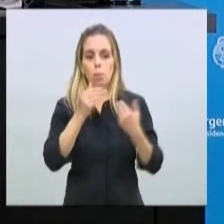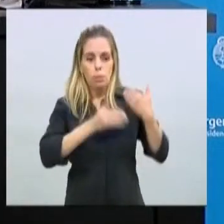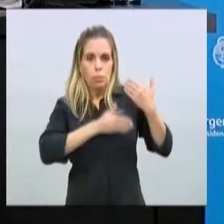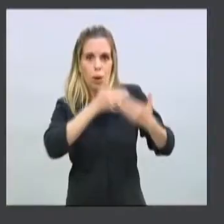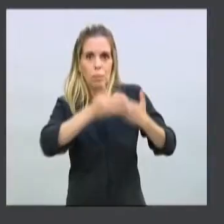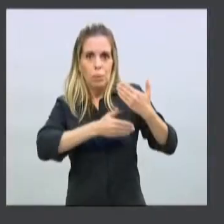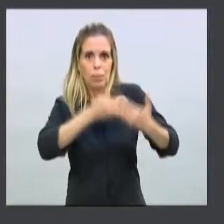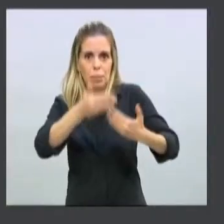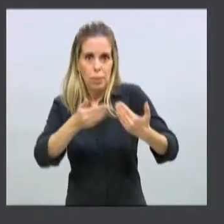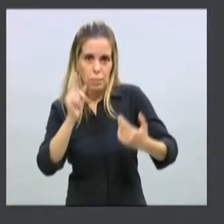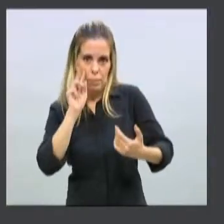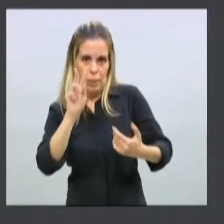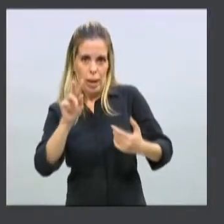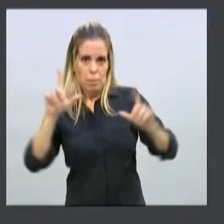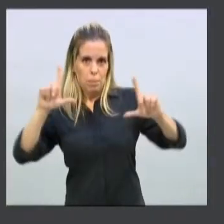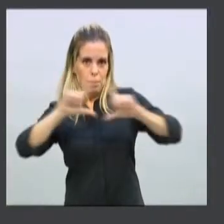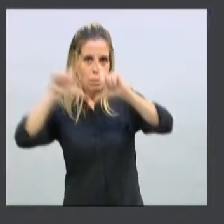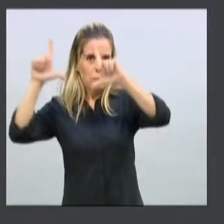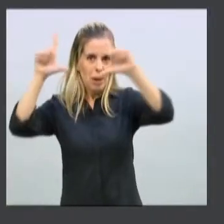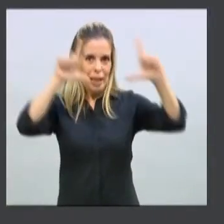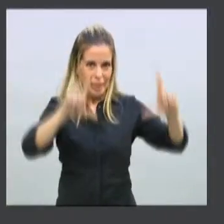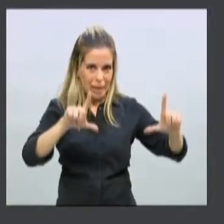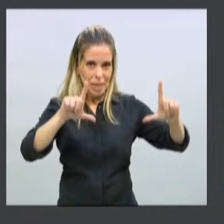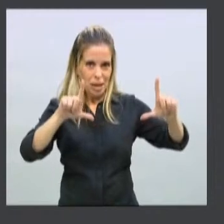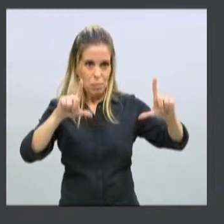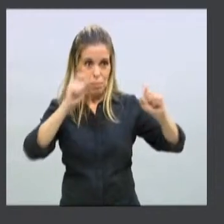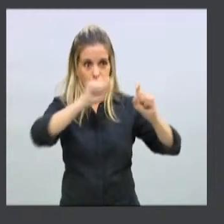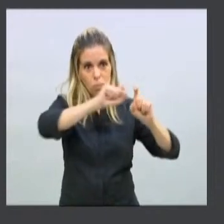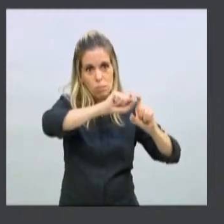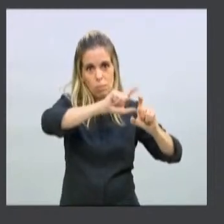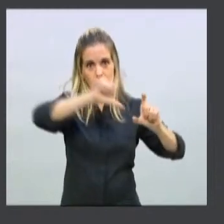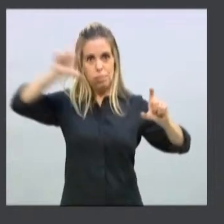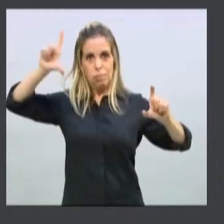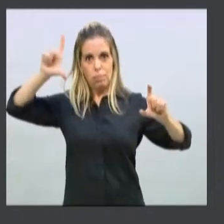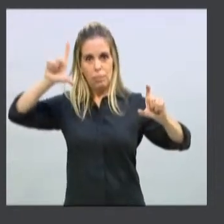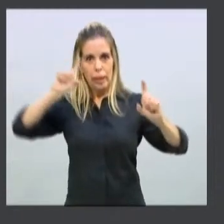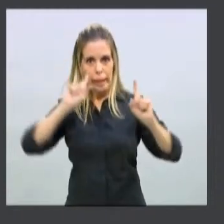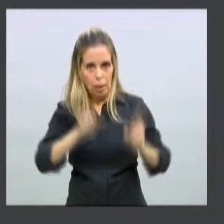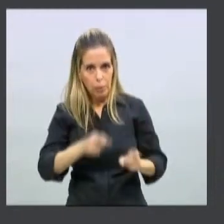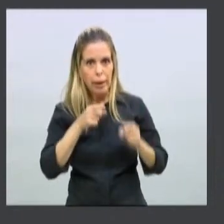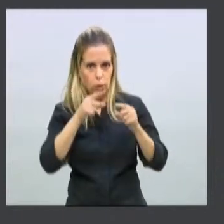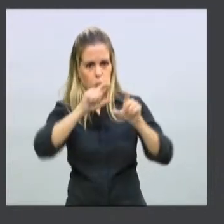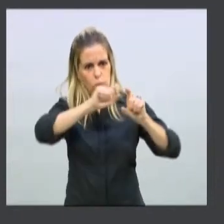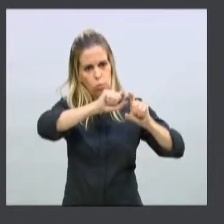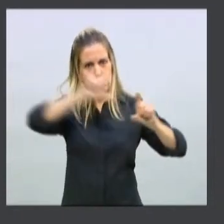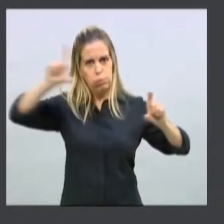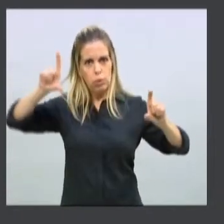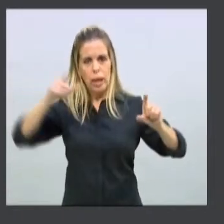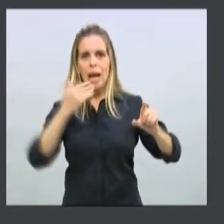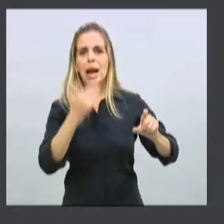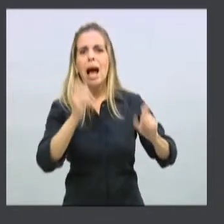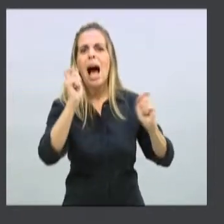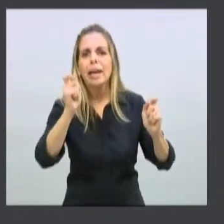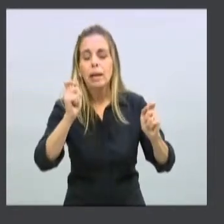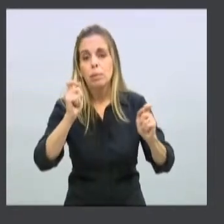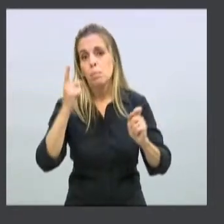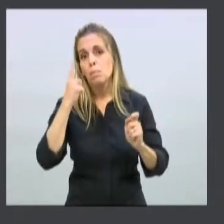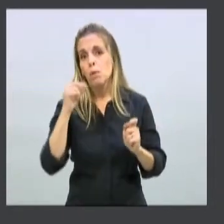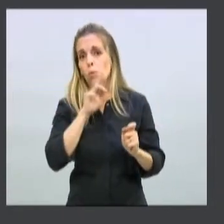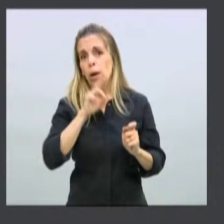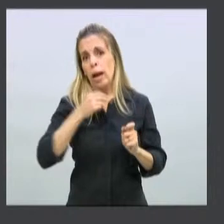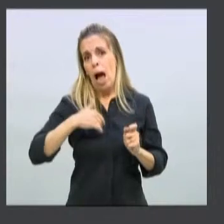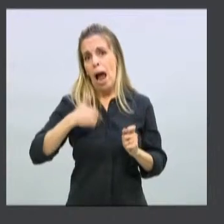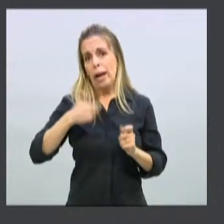Miren, estos son otro logro de todos los argentinos y de todas las argentinas.